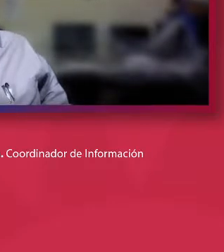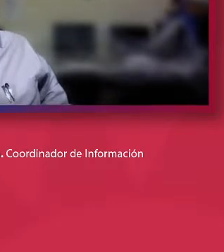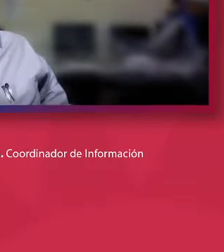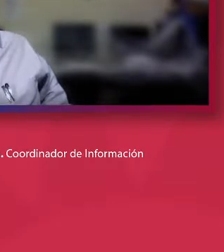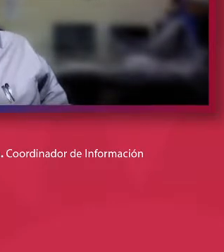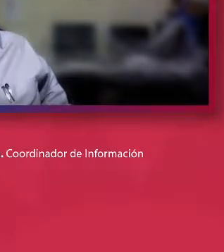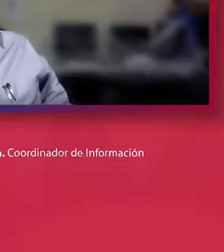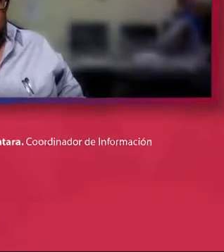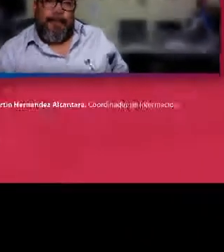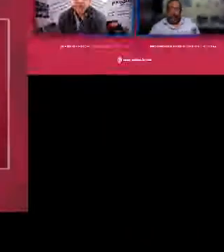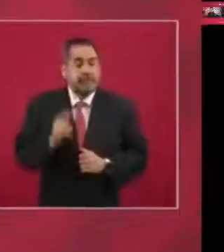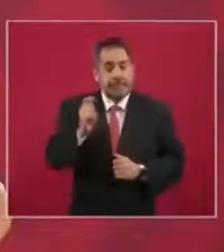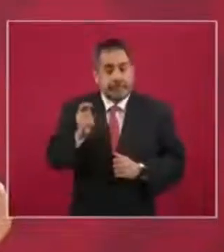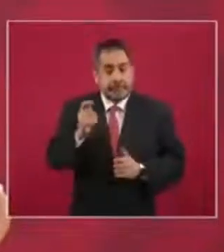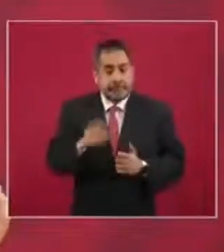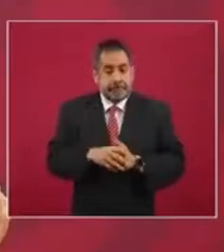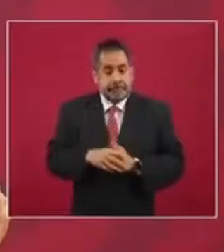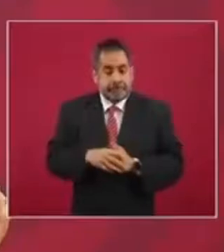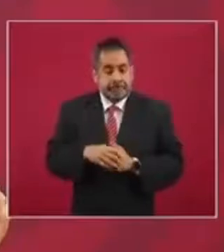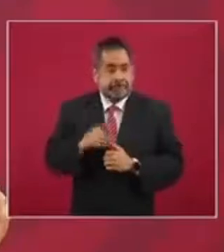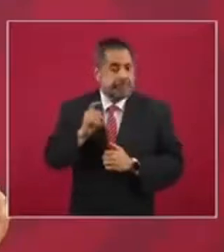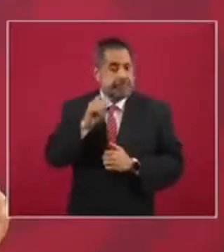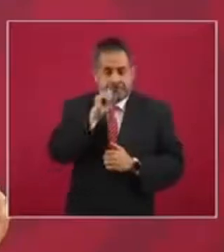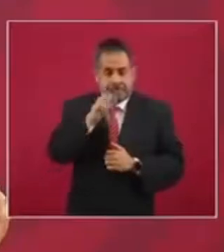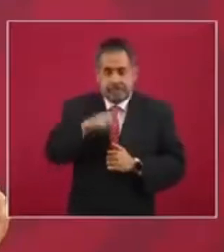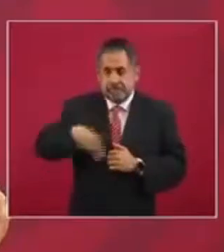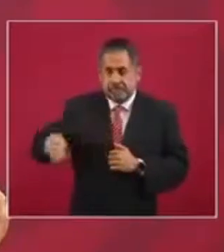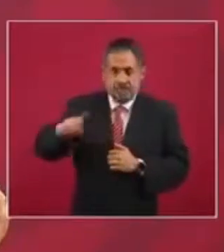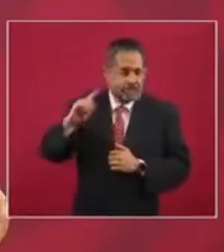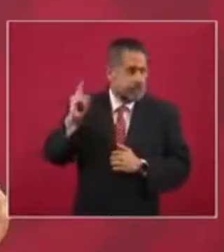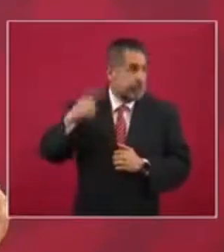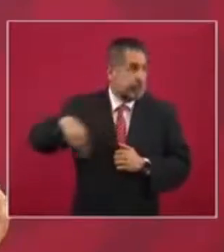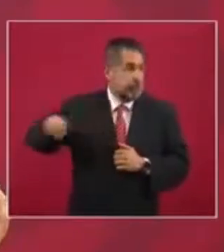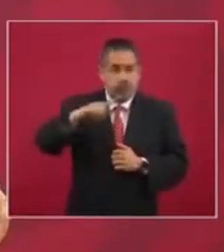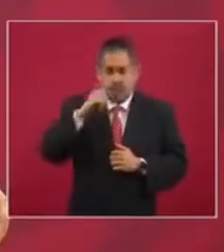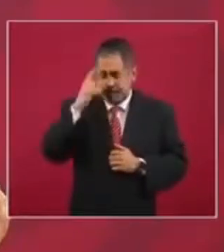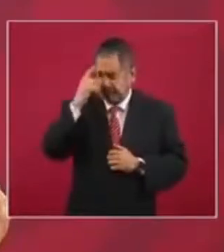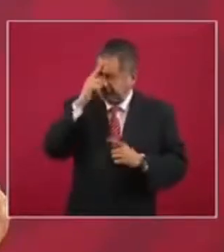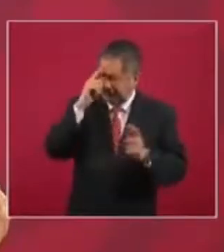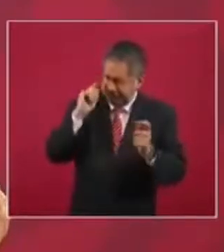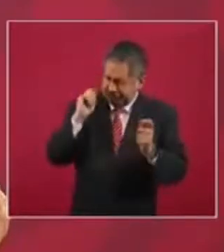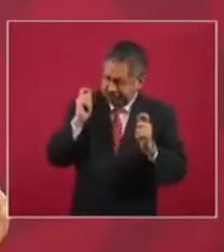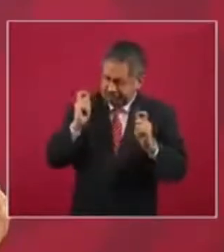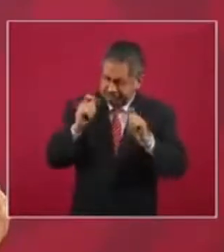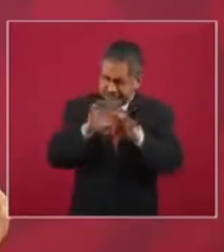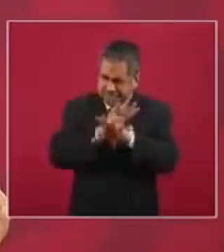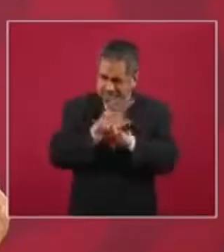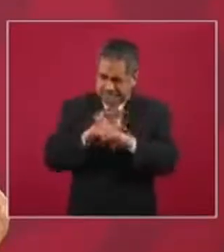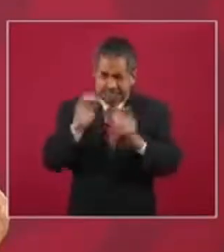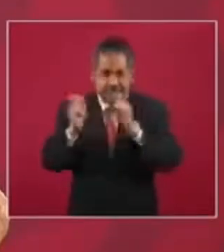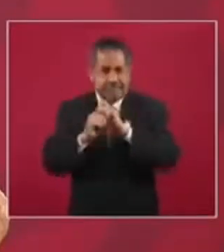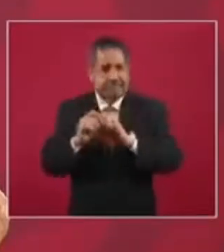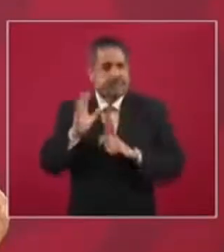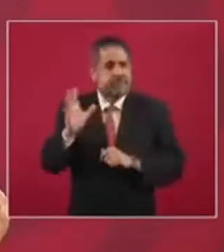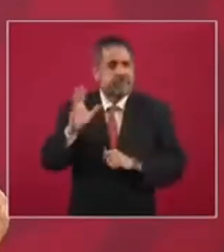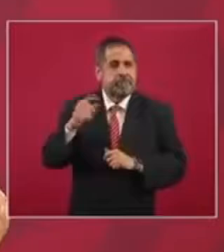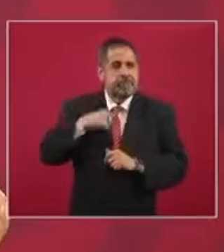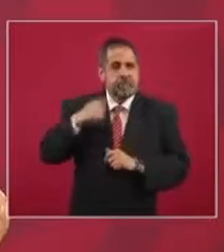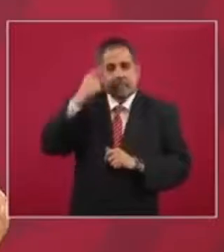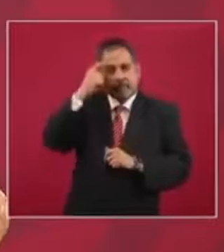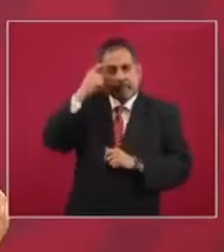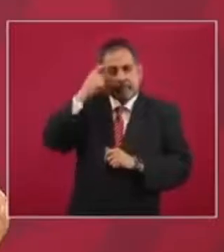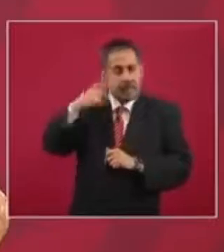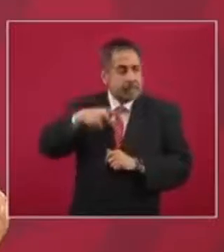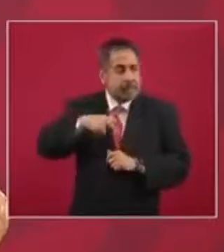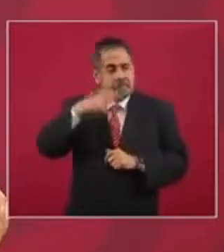y de México. Bien, del cambio de mentalidad, de no estar pensando que el mexicano